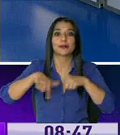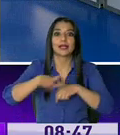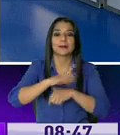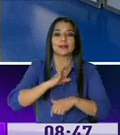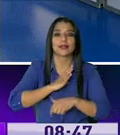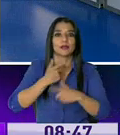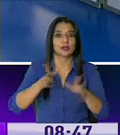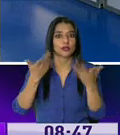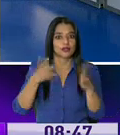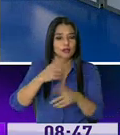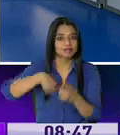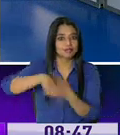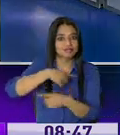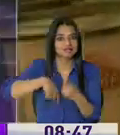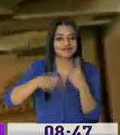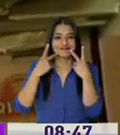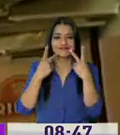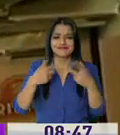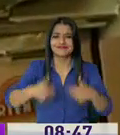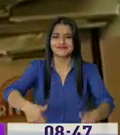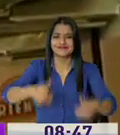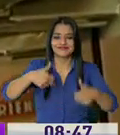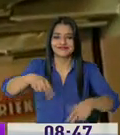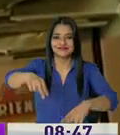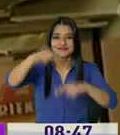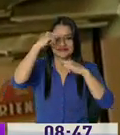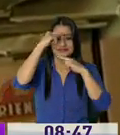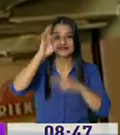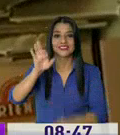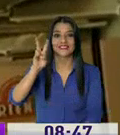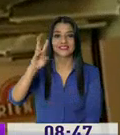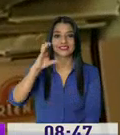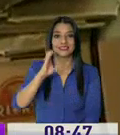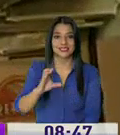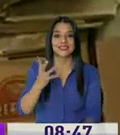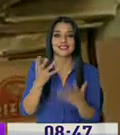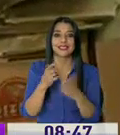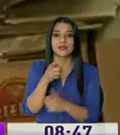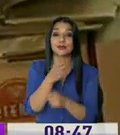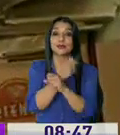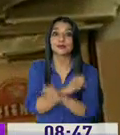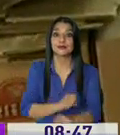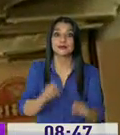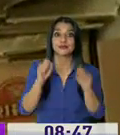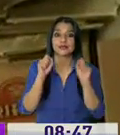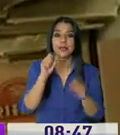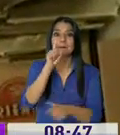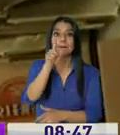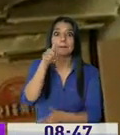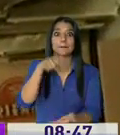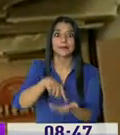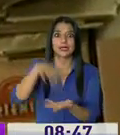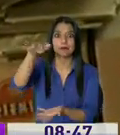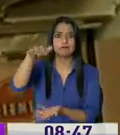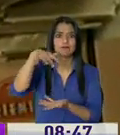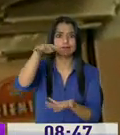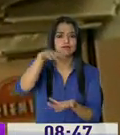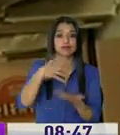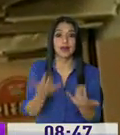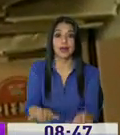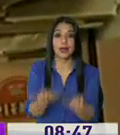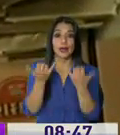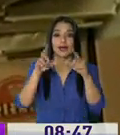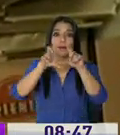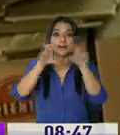ya estamos de regreso con esta noticia para Televicentro, para TVC Te Quiere a Salvo, estos 1000 kits que el día de hoy